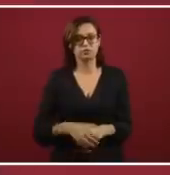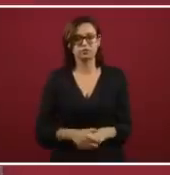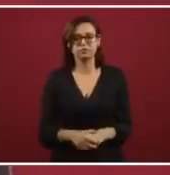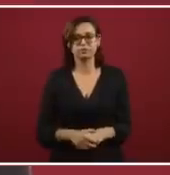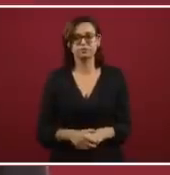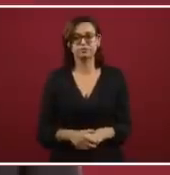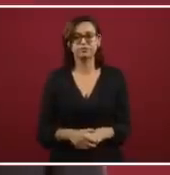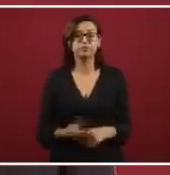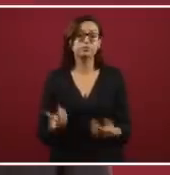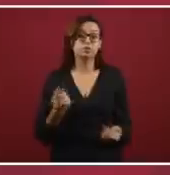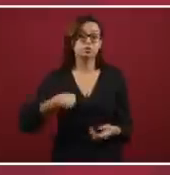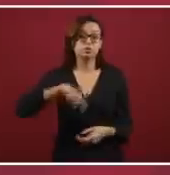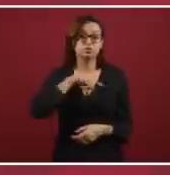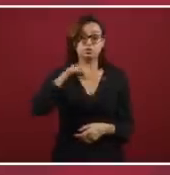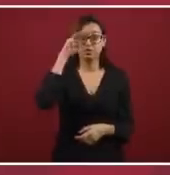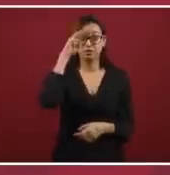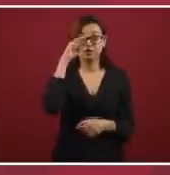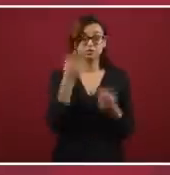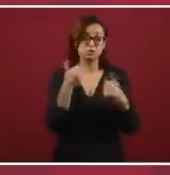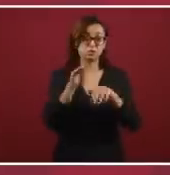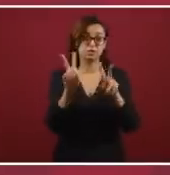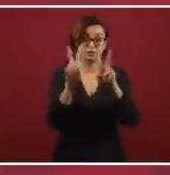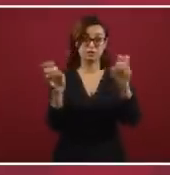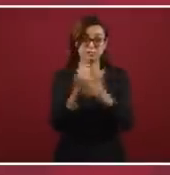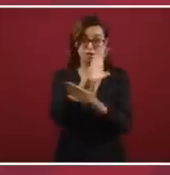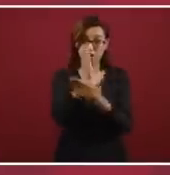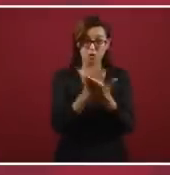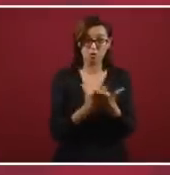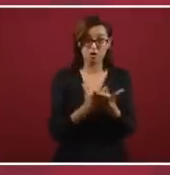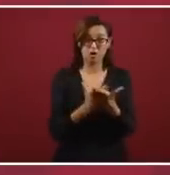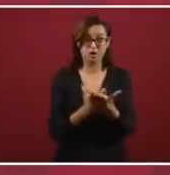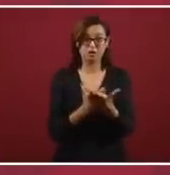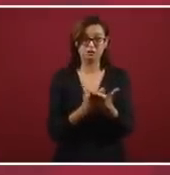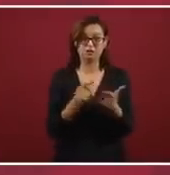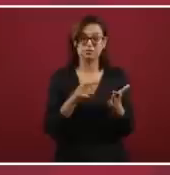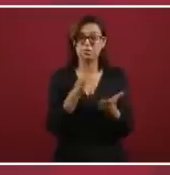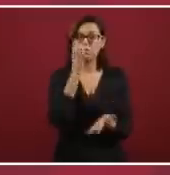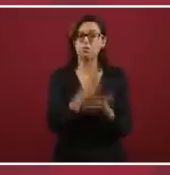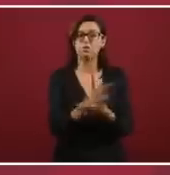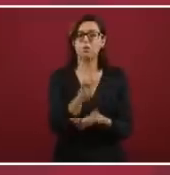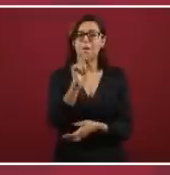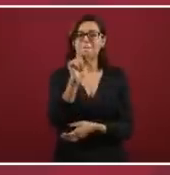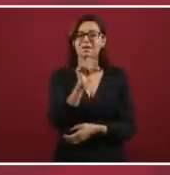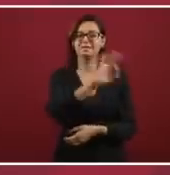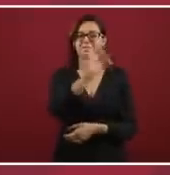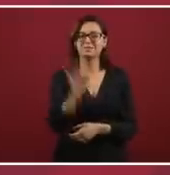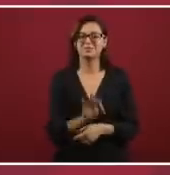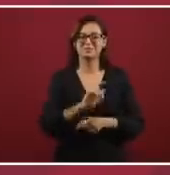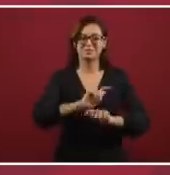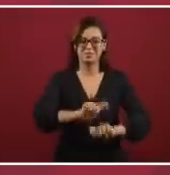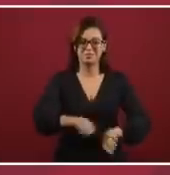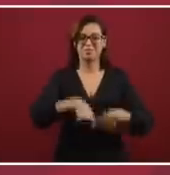Cuando hablamos de los contratos, estamos hablando del 20%